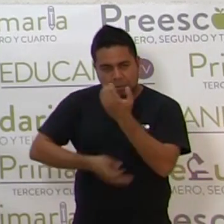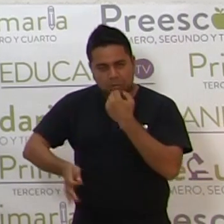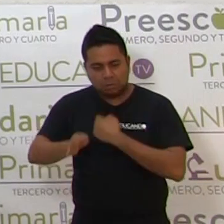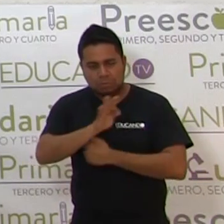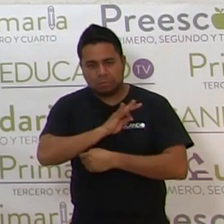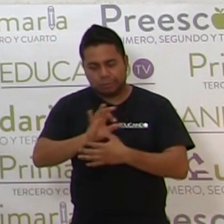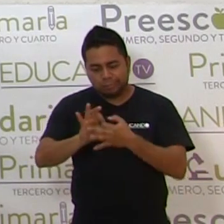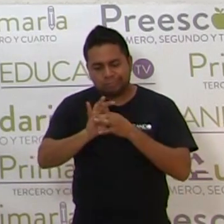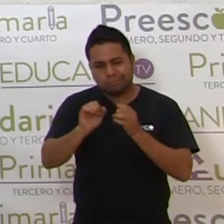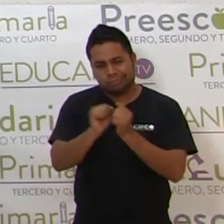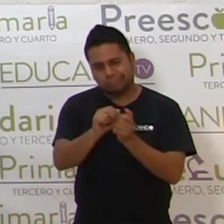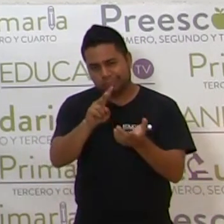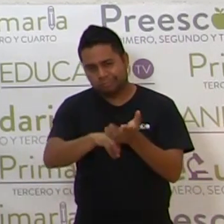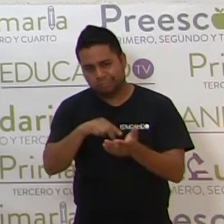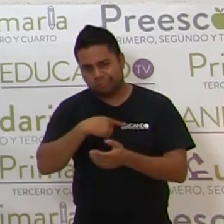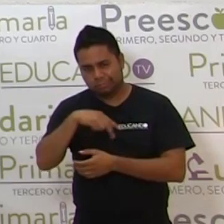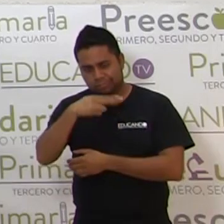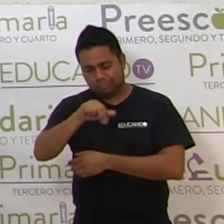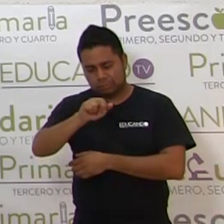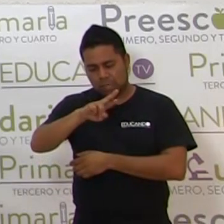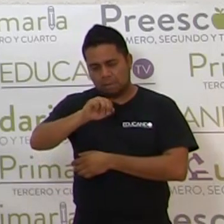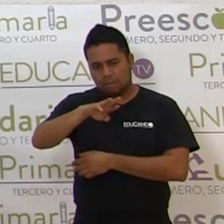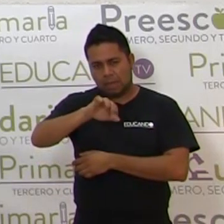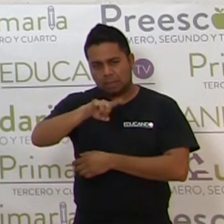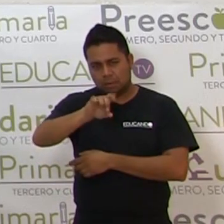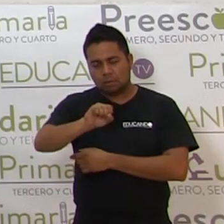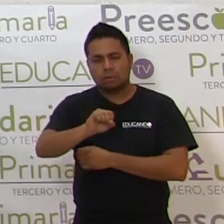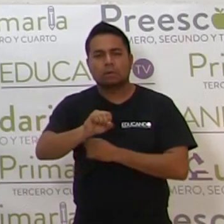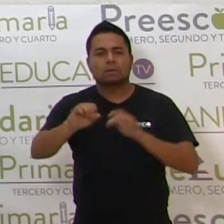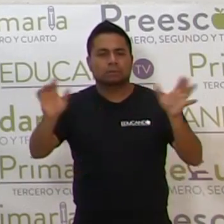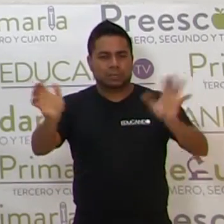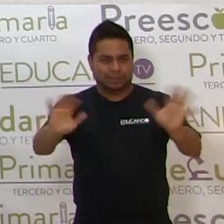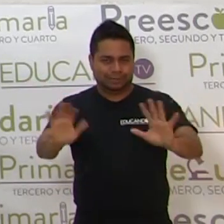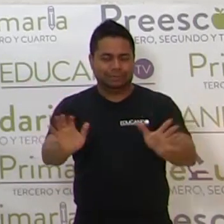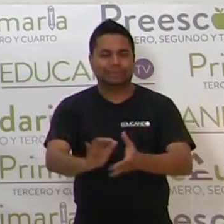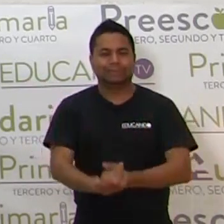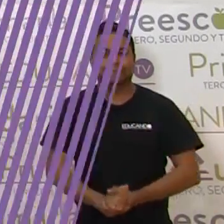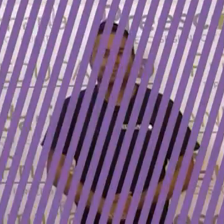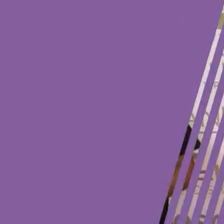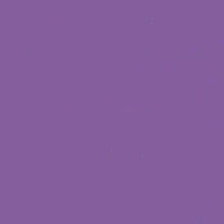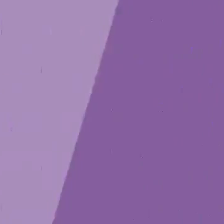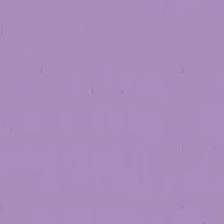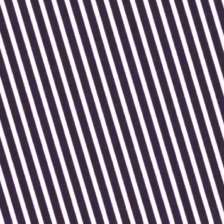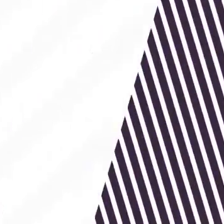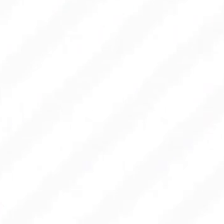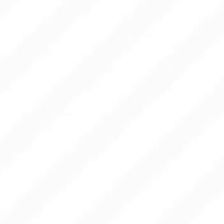con valores. Mi nombre es Armando Mendoza. Adiós.